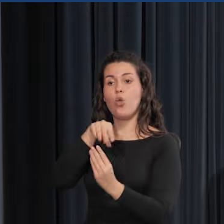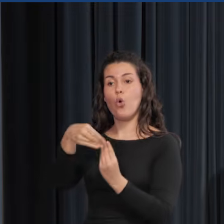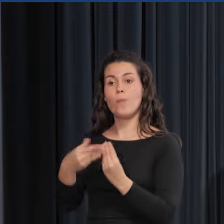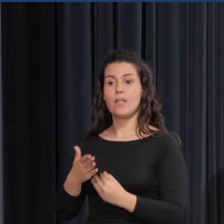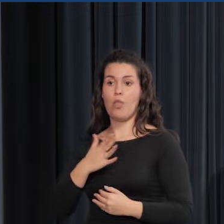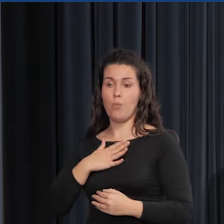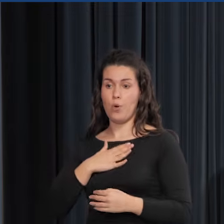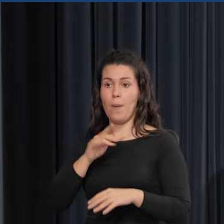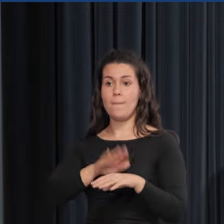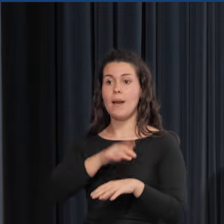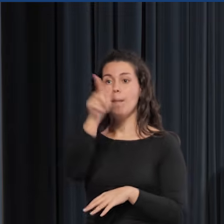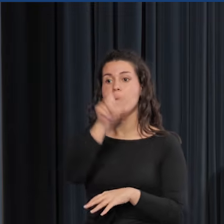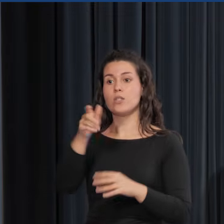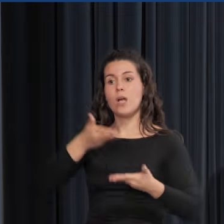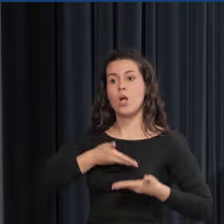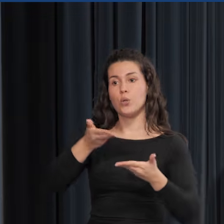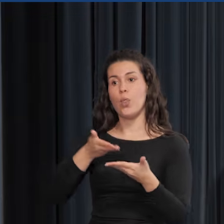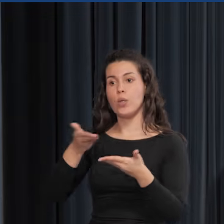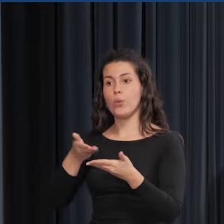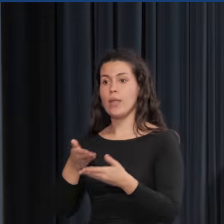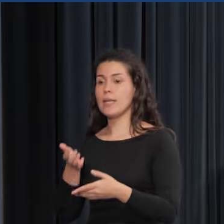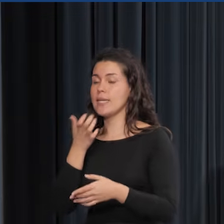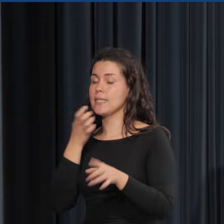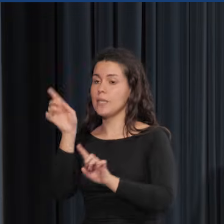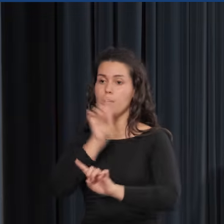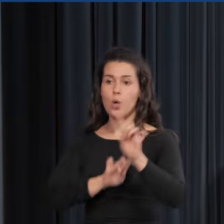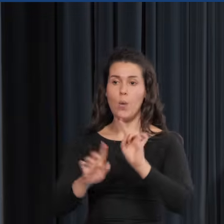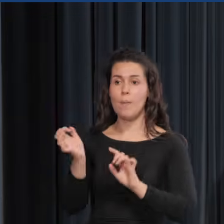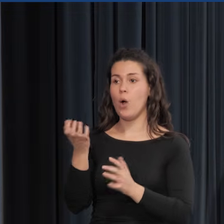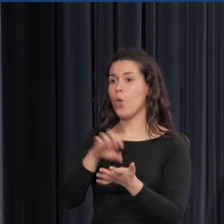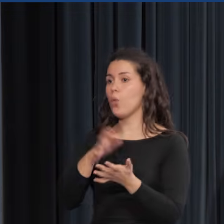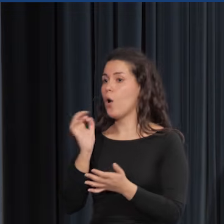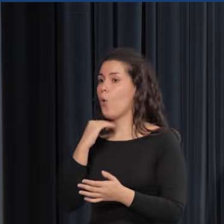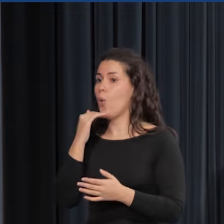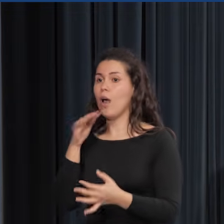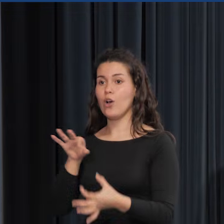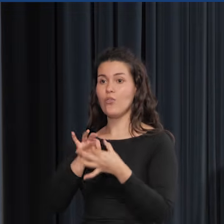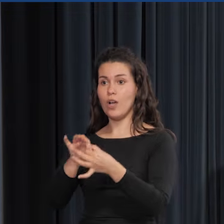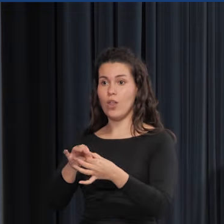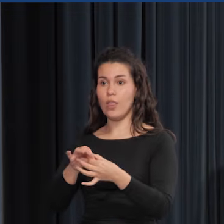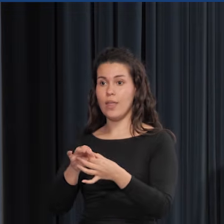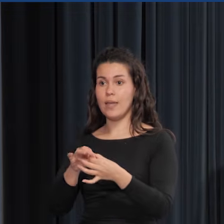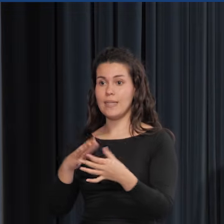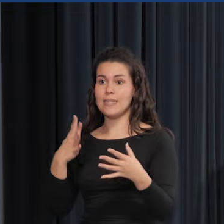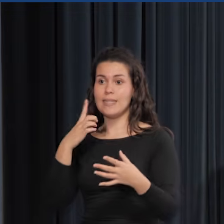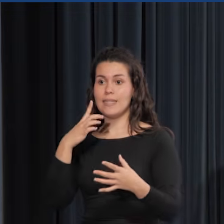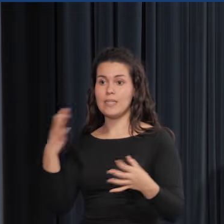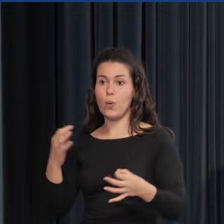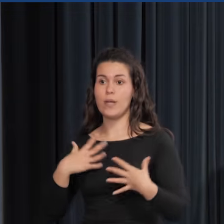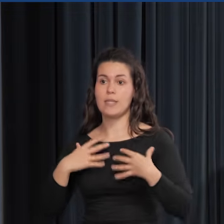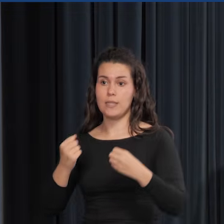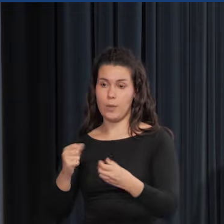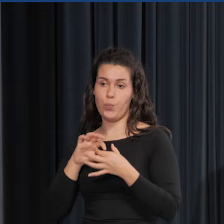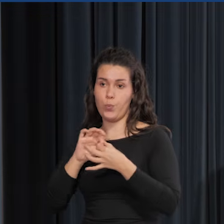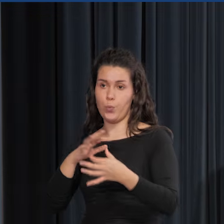personas a resolver esas consultas que pueden tener en materia de seguridad y salud. Muy interesante. Y